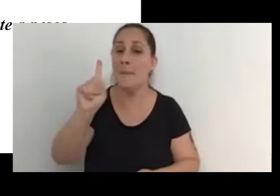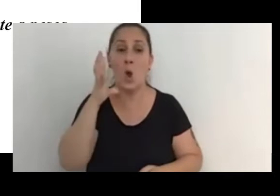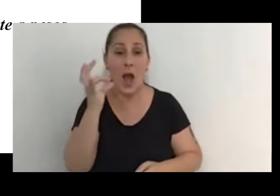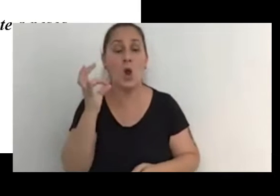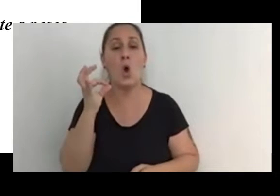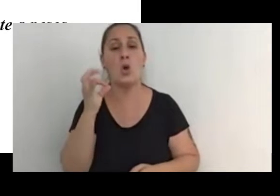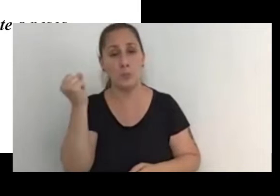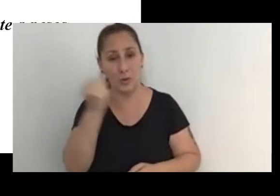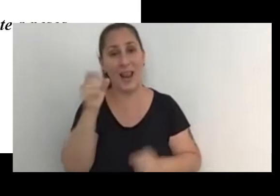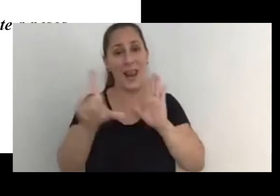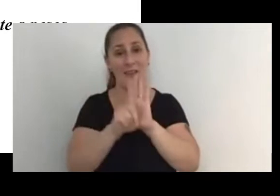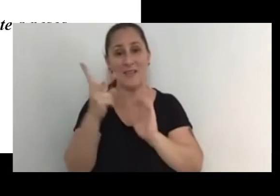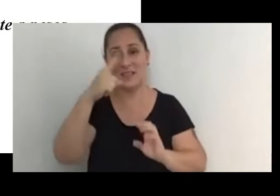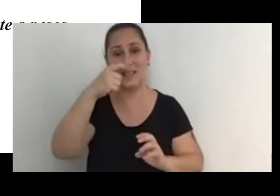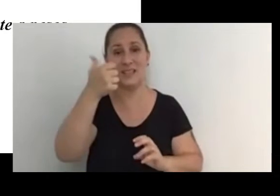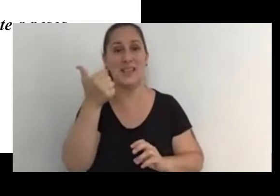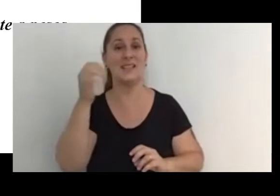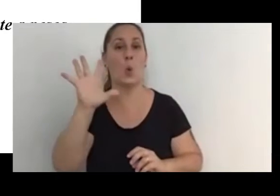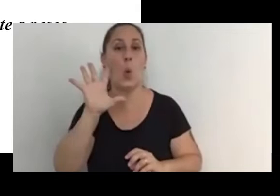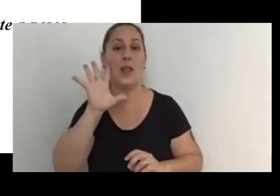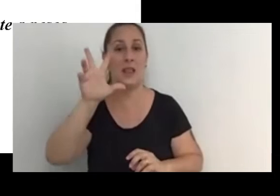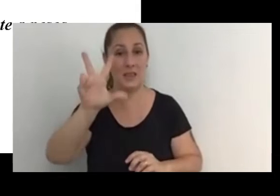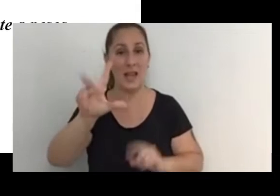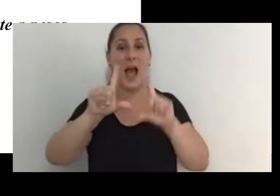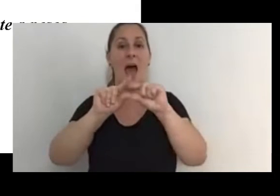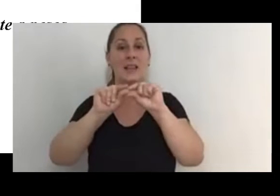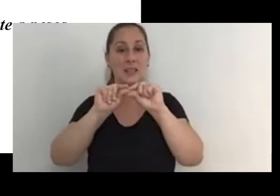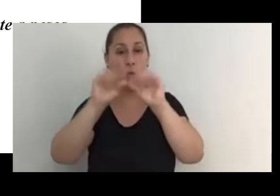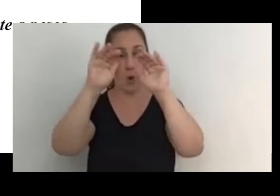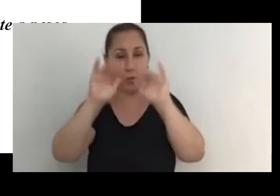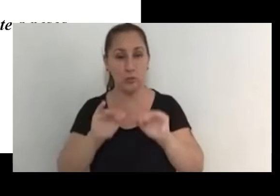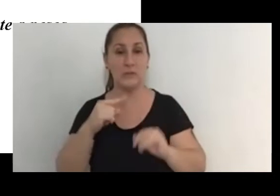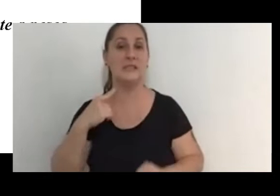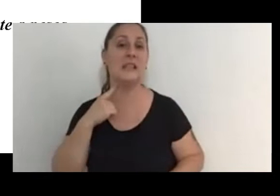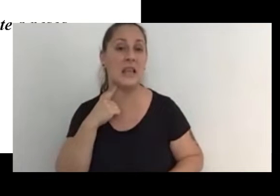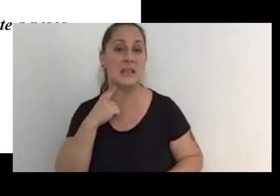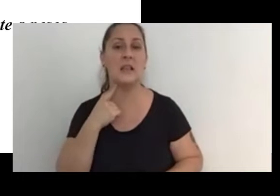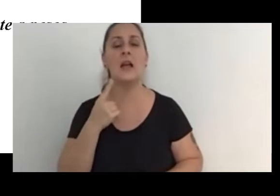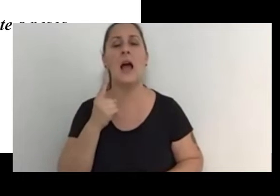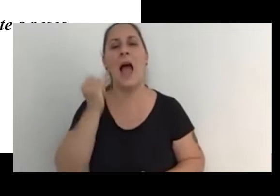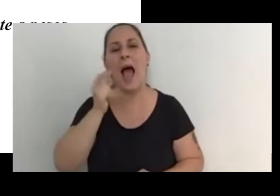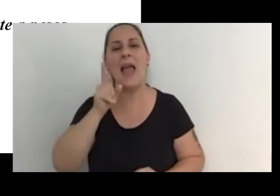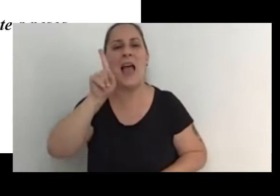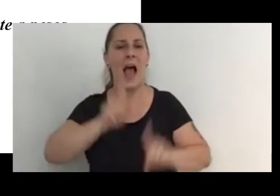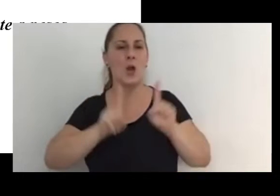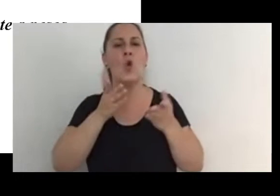ley 27.653 en el artículo 13 son ciertos beneficios